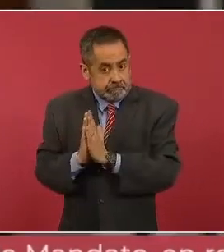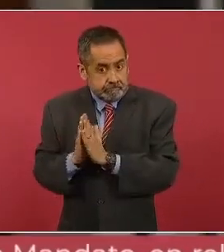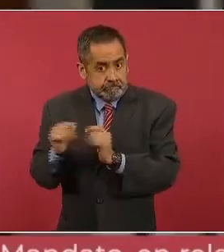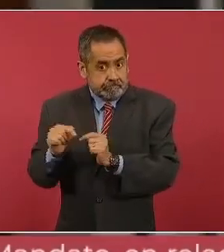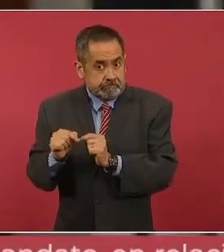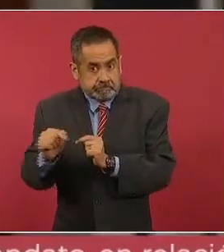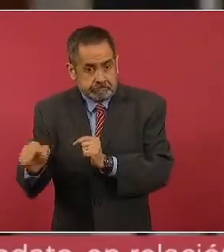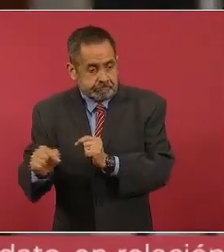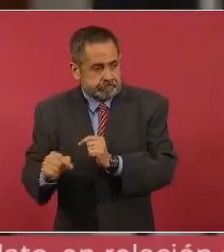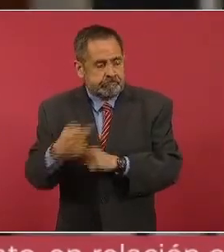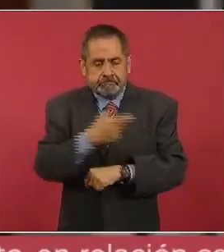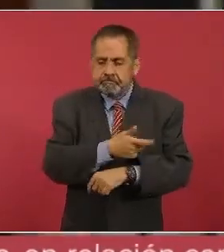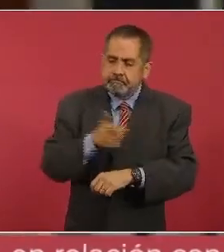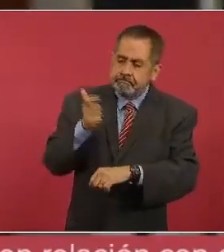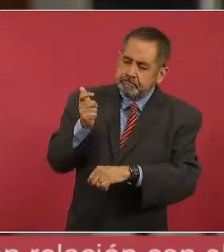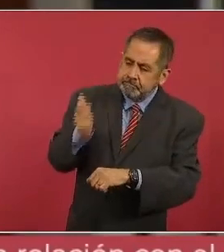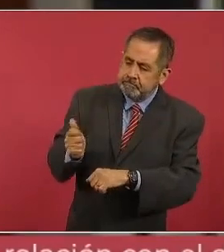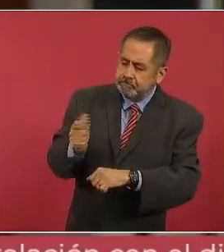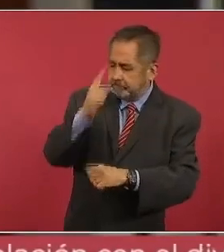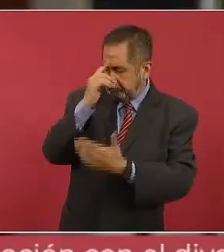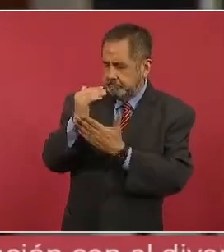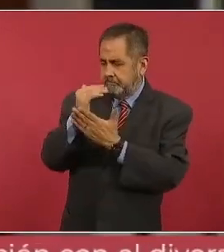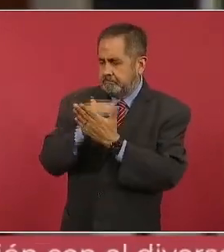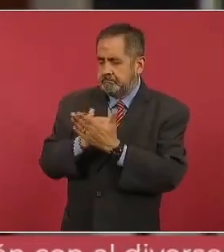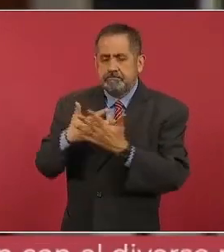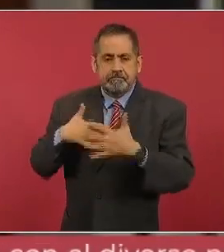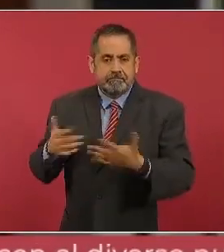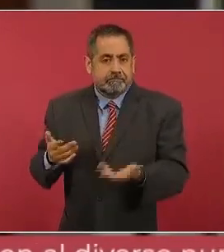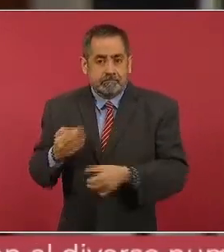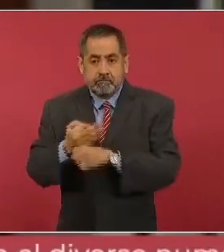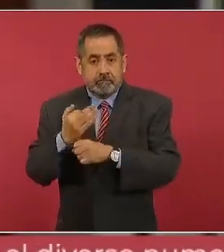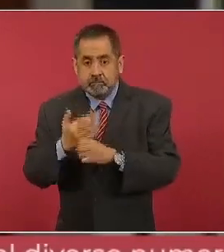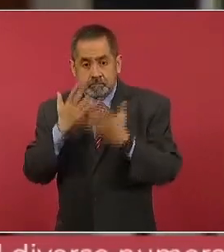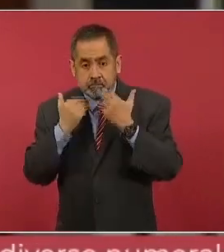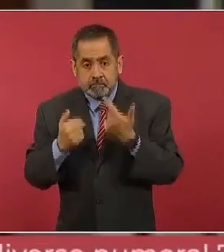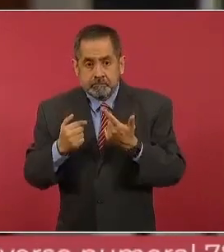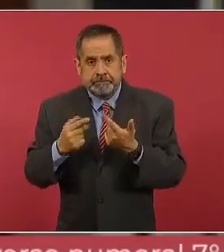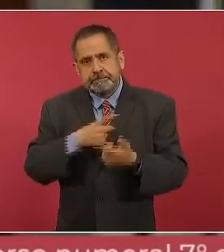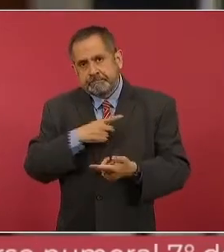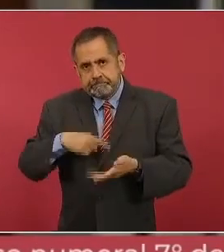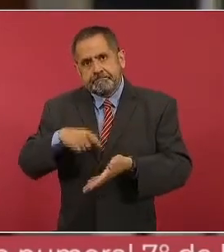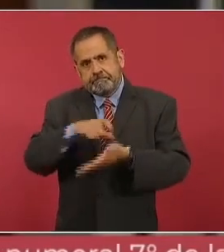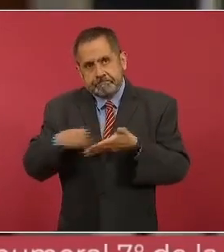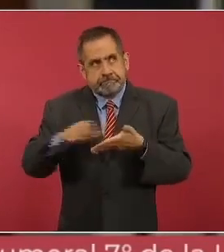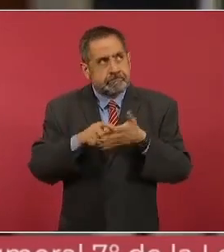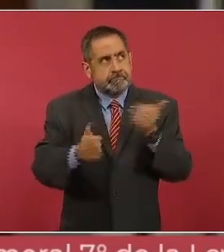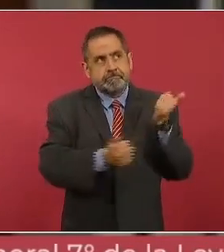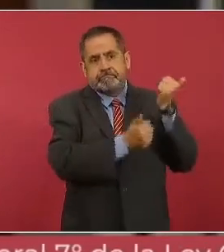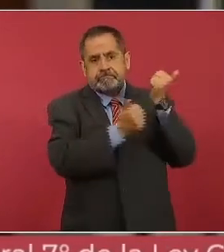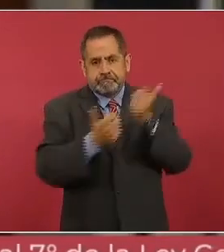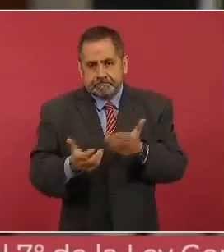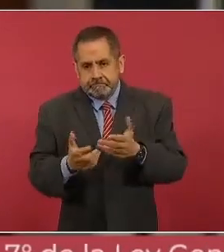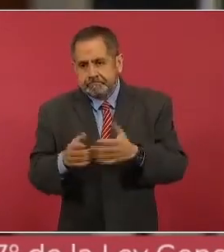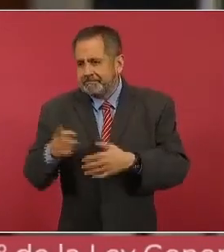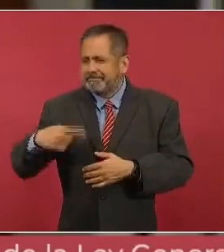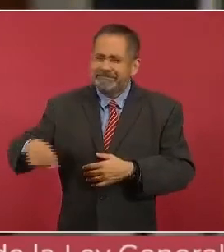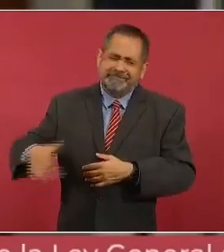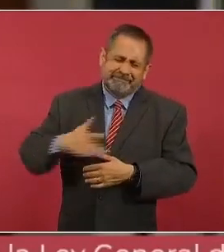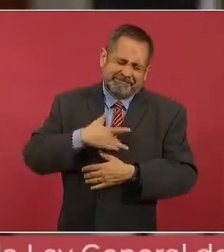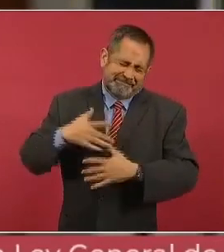esto podría ser, tenemos que importar la morfina y hay gente que se muere de dolor.